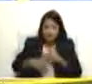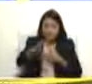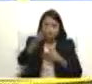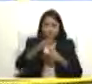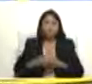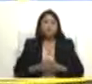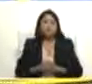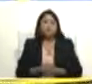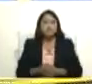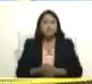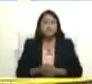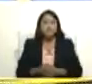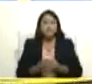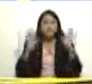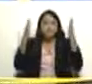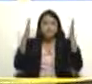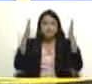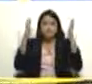adelante.